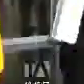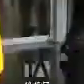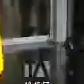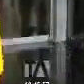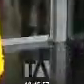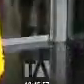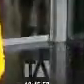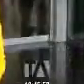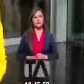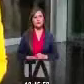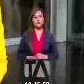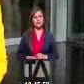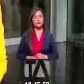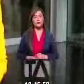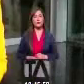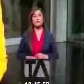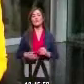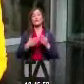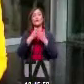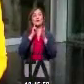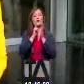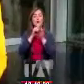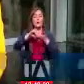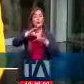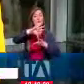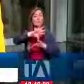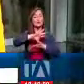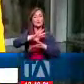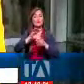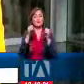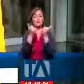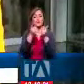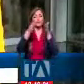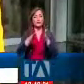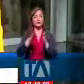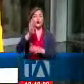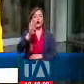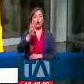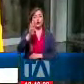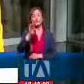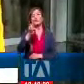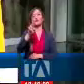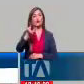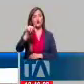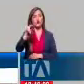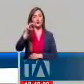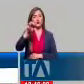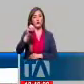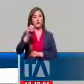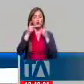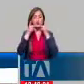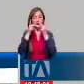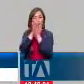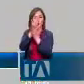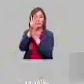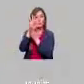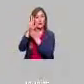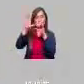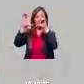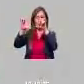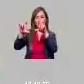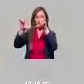Una nueva denuncia salta aquí en la Asamblea Nacional. El legislador Bruno Segovia hizo público esta imagen de